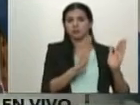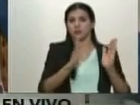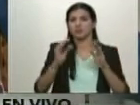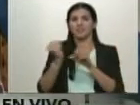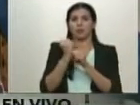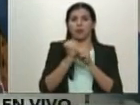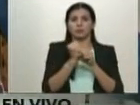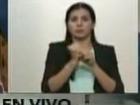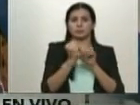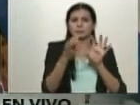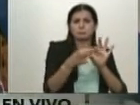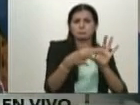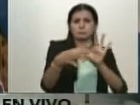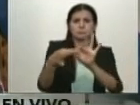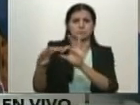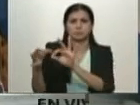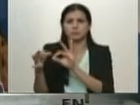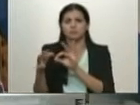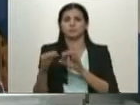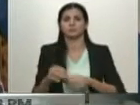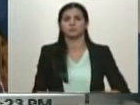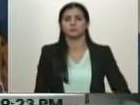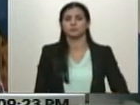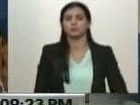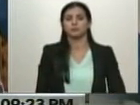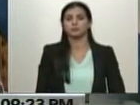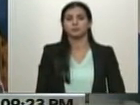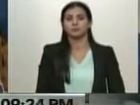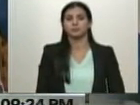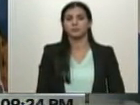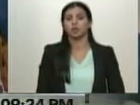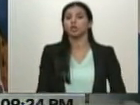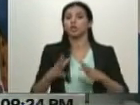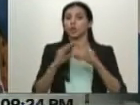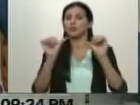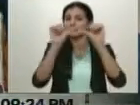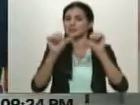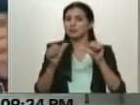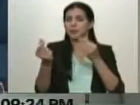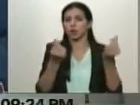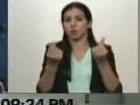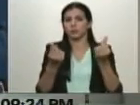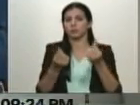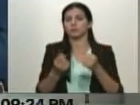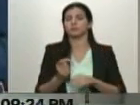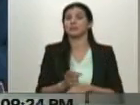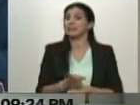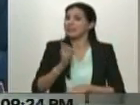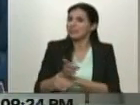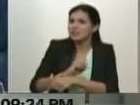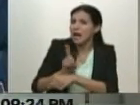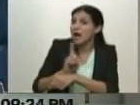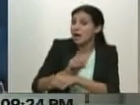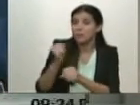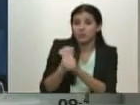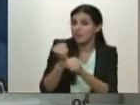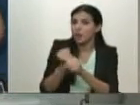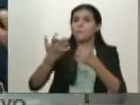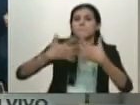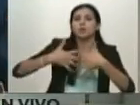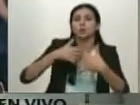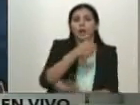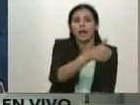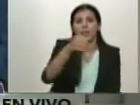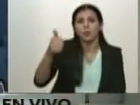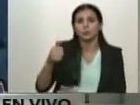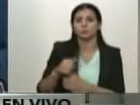acciones y de trabajo del sistema económico que hay que acelerar. Acelerar los motores,